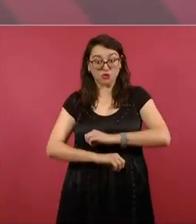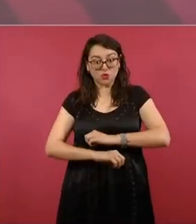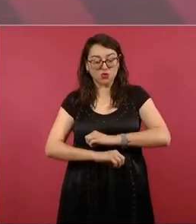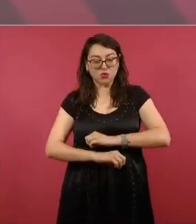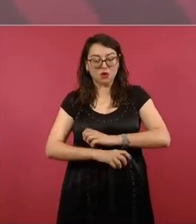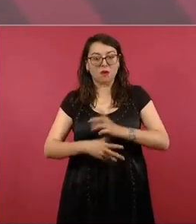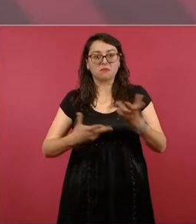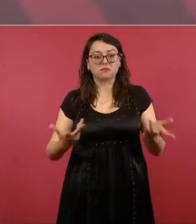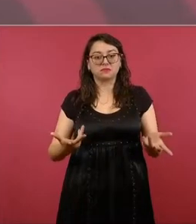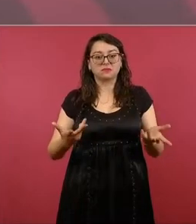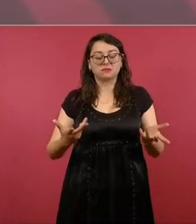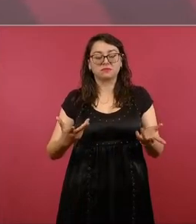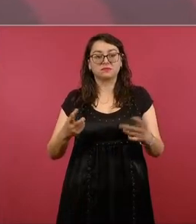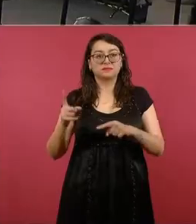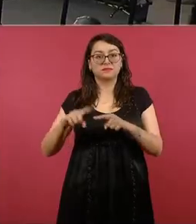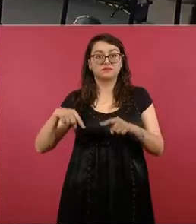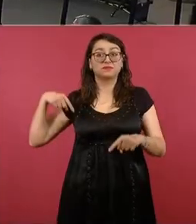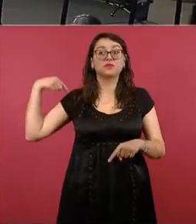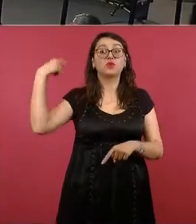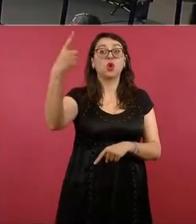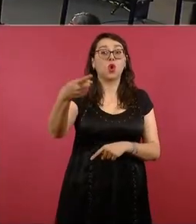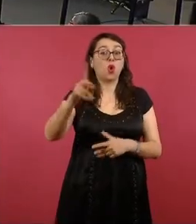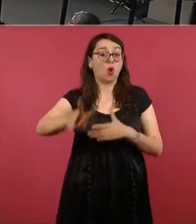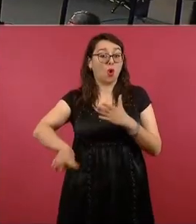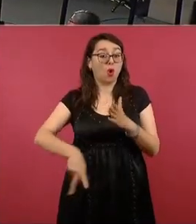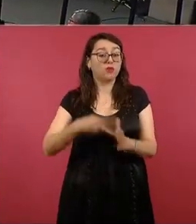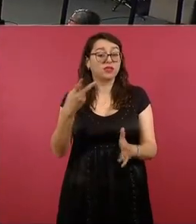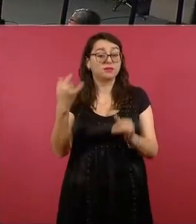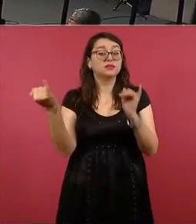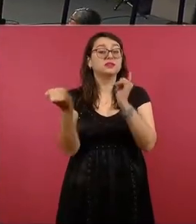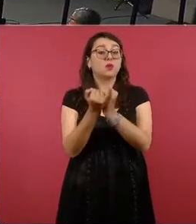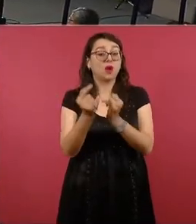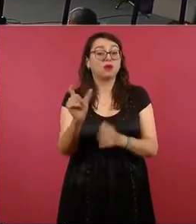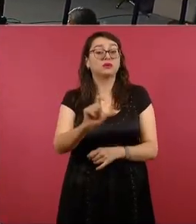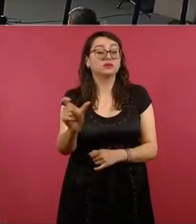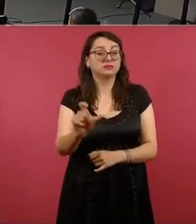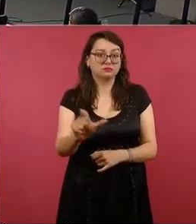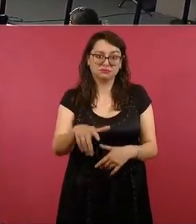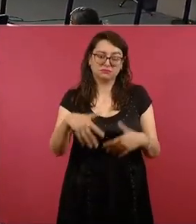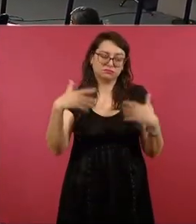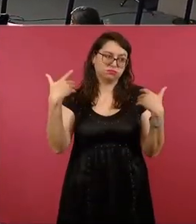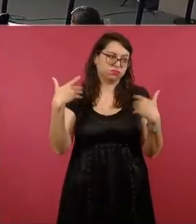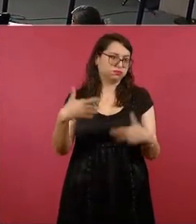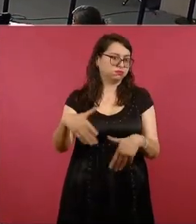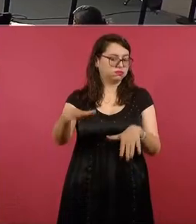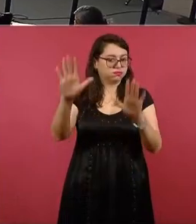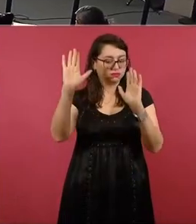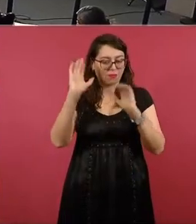sea, ¿cuántos años? No sé, yo espero que